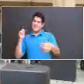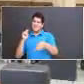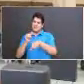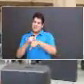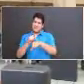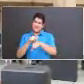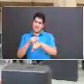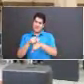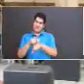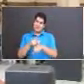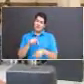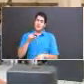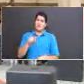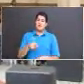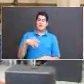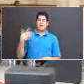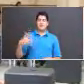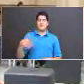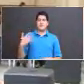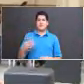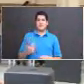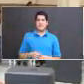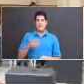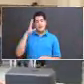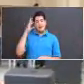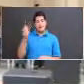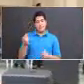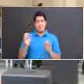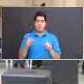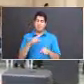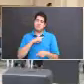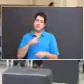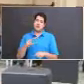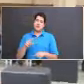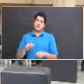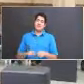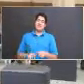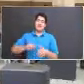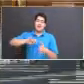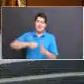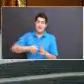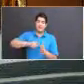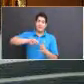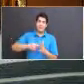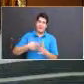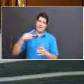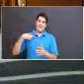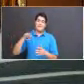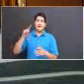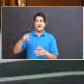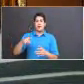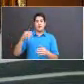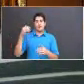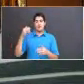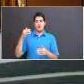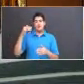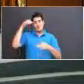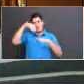larga, ah, eso es terrible. Porque puede ser que le esté dando cuerda para que uno se ahorque.